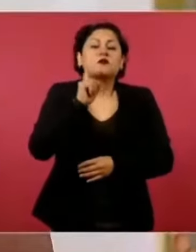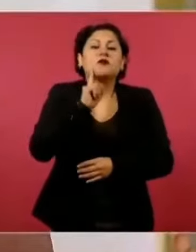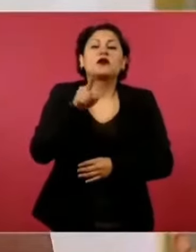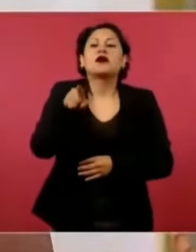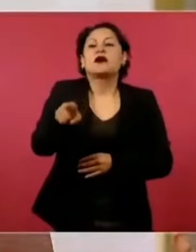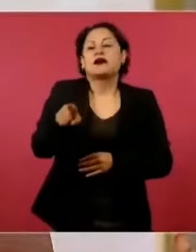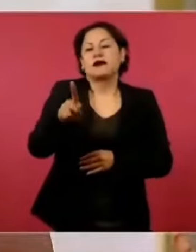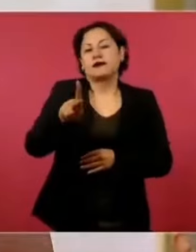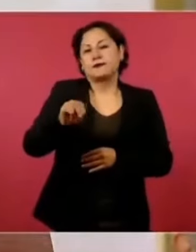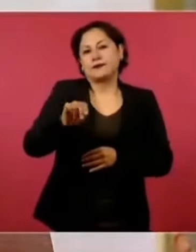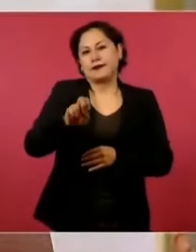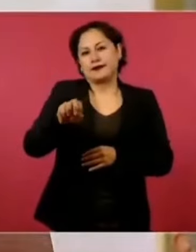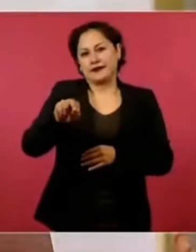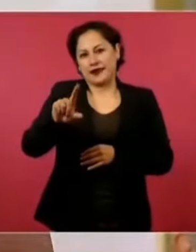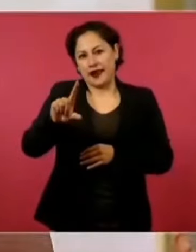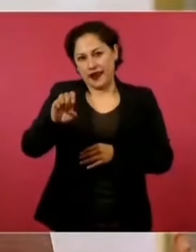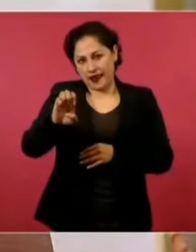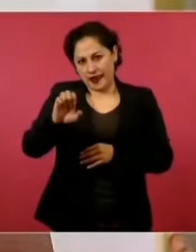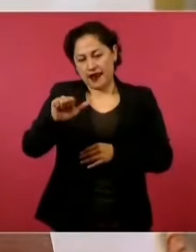Pinilei,